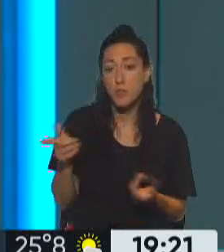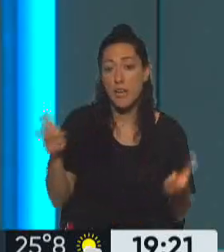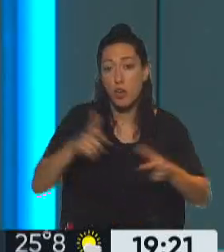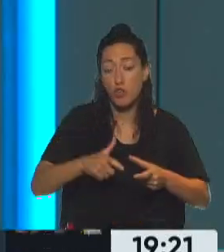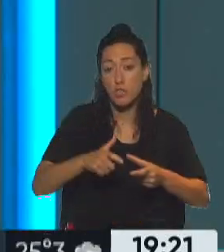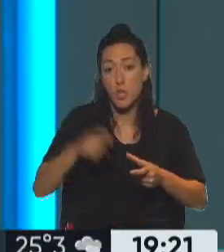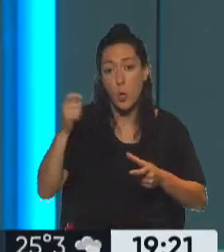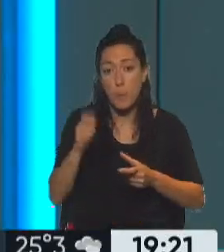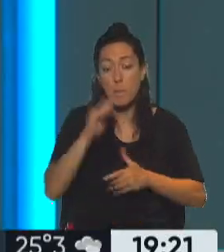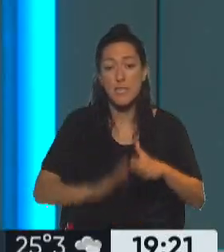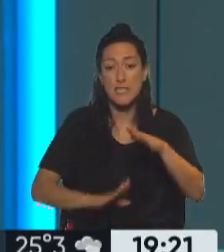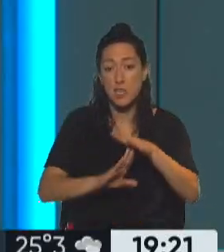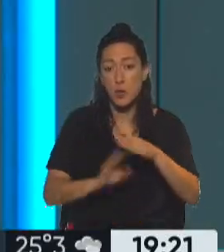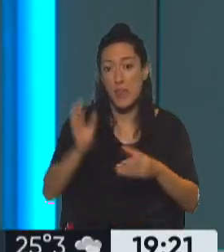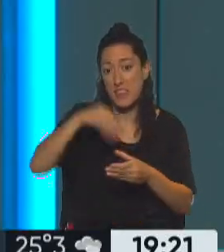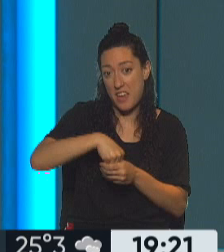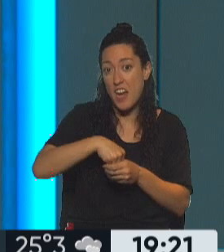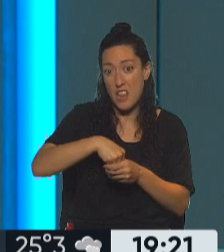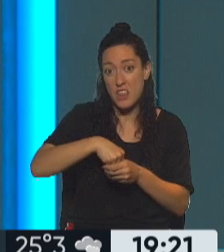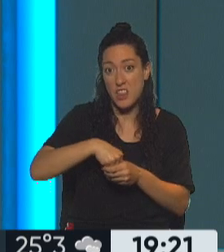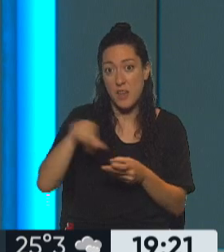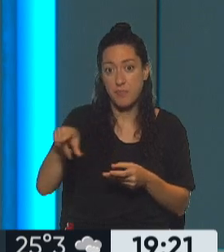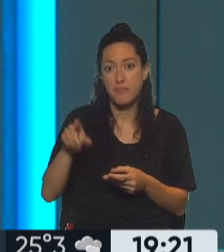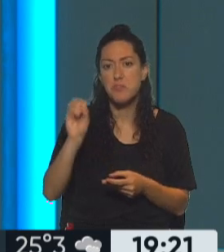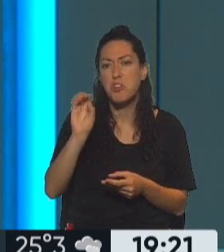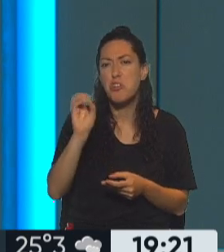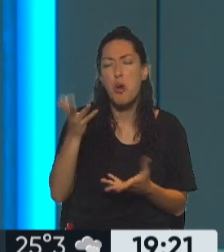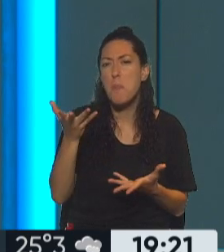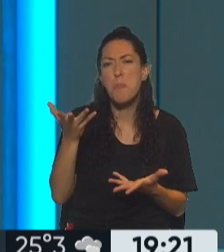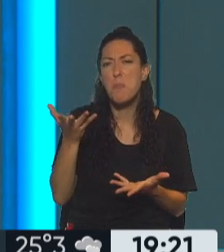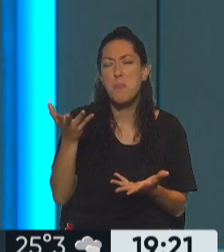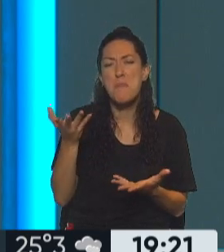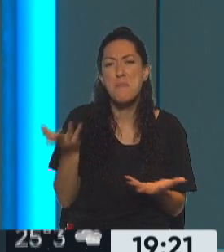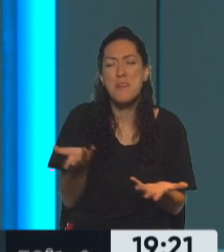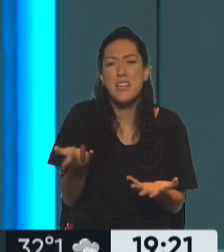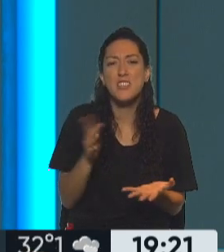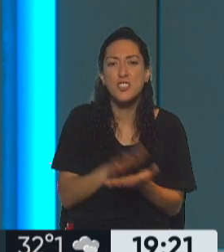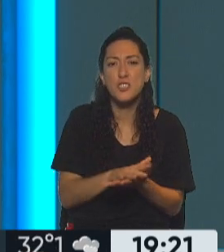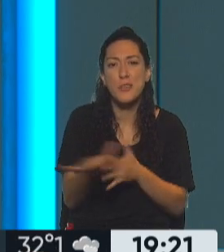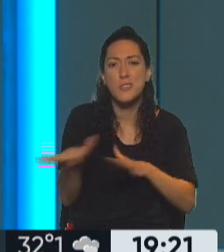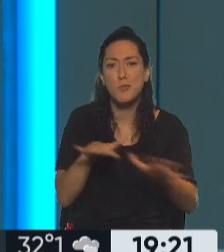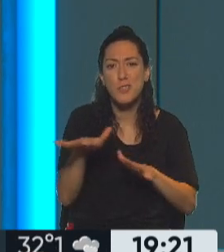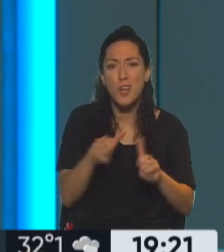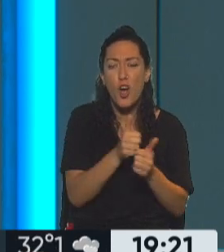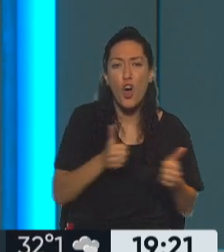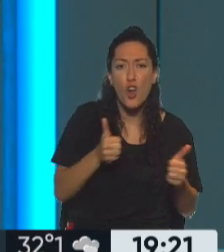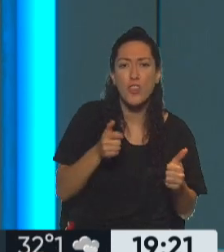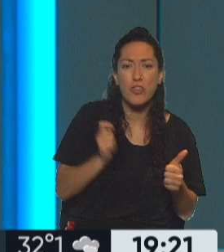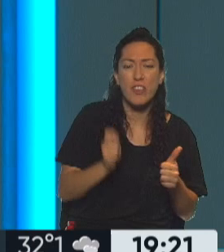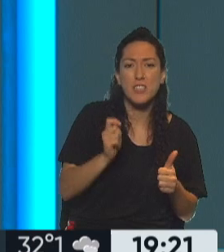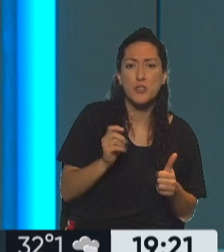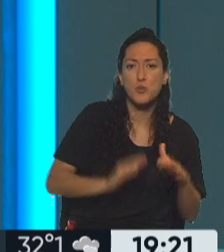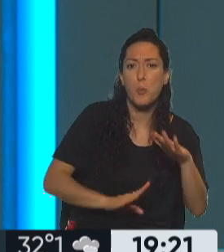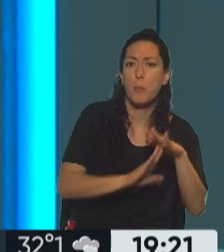consejo de la magistratura yo arrancaría preguntándole Qué nombre le pone esto que acaba de ocurrir con la justicia que una vez más